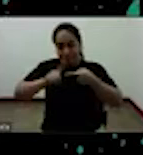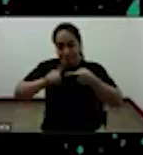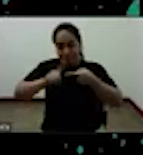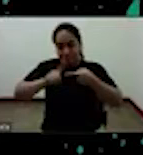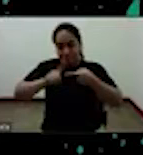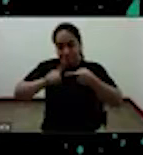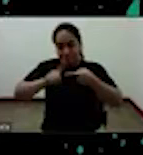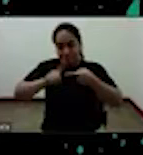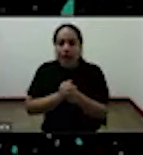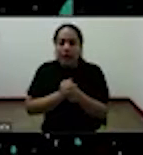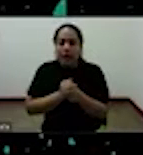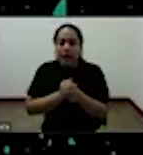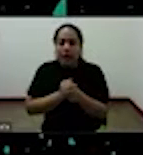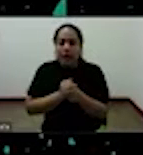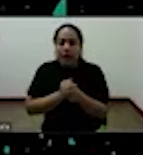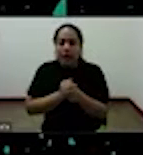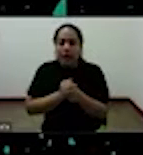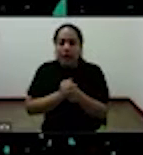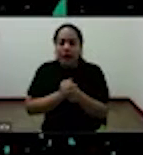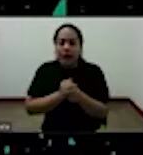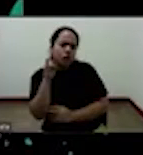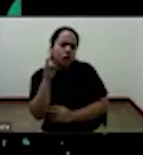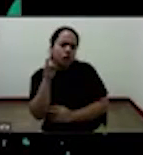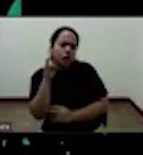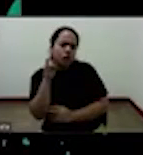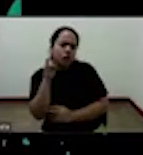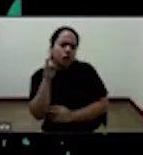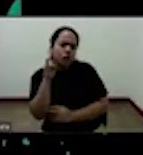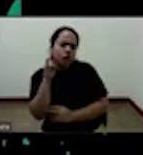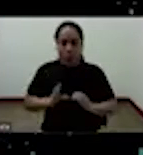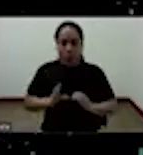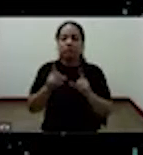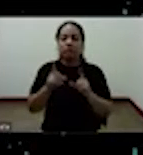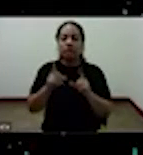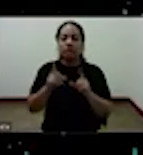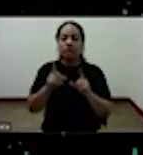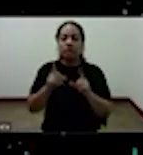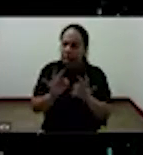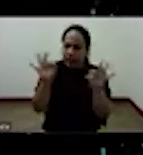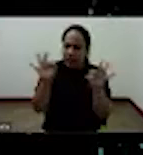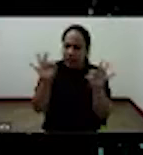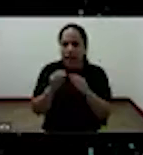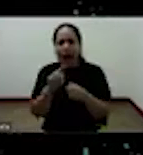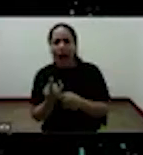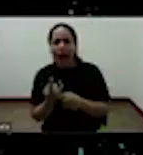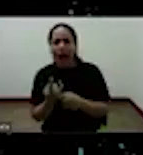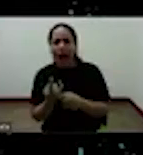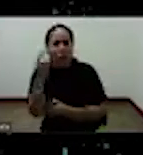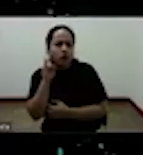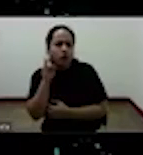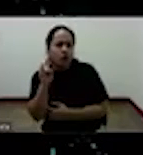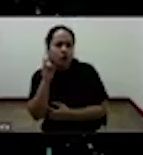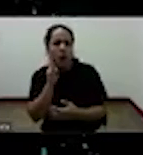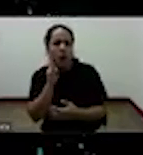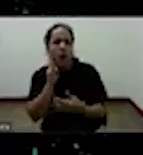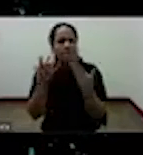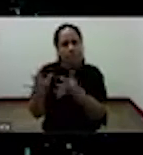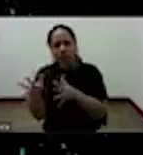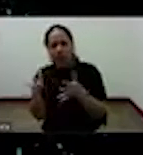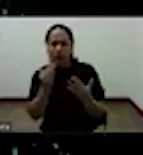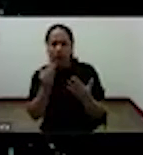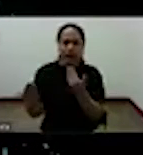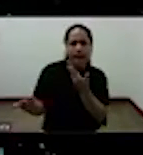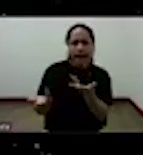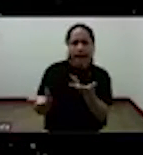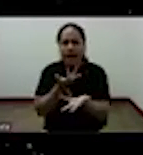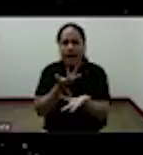acto de escucha corporal, pero también hago un acto de escucha mediática. Es decir, yo